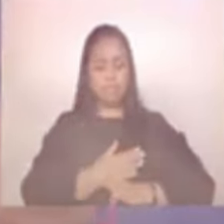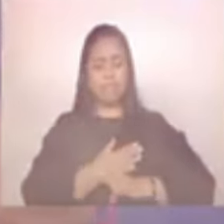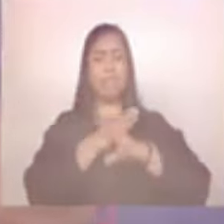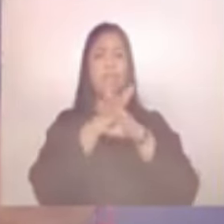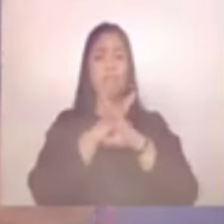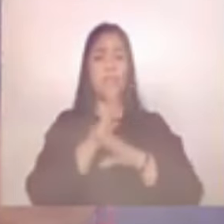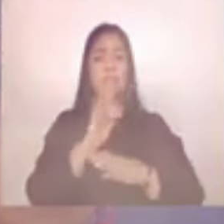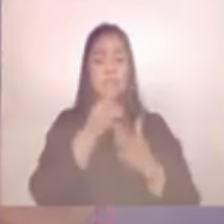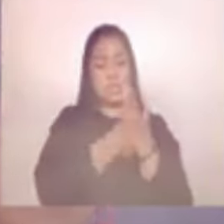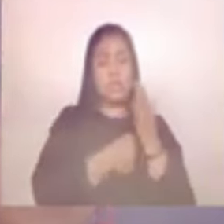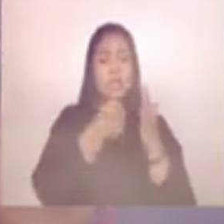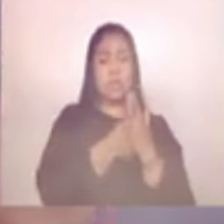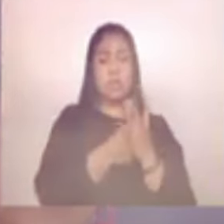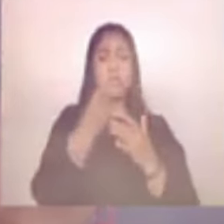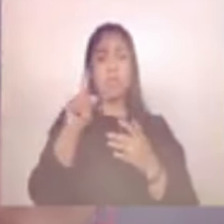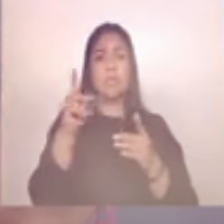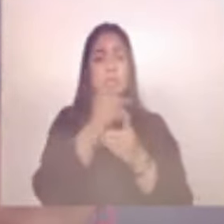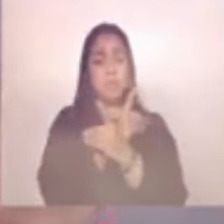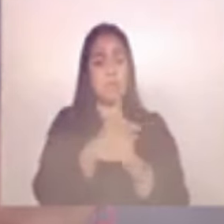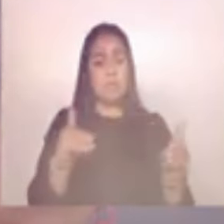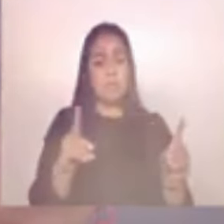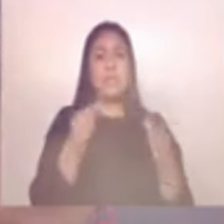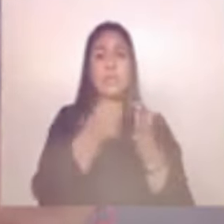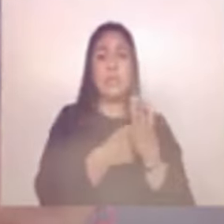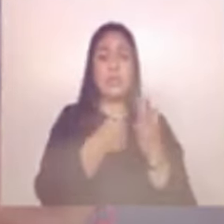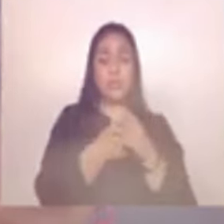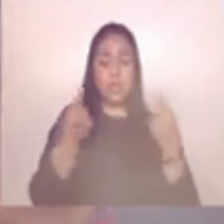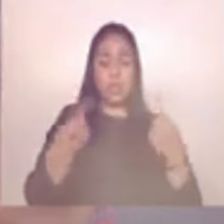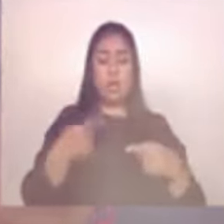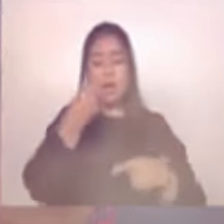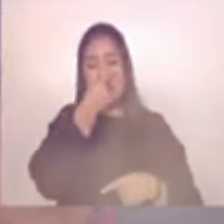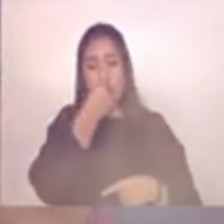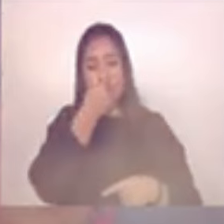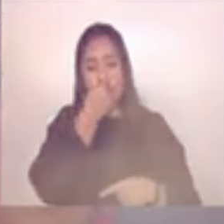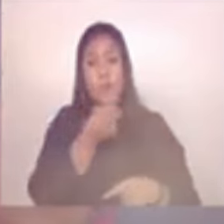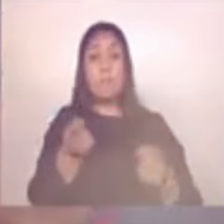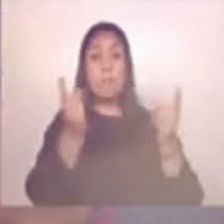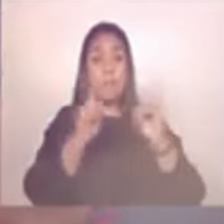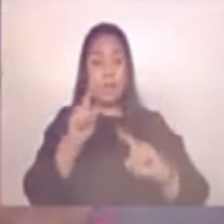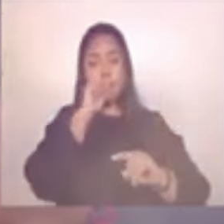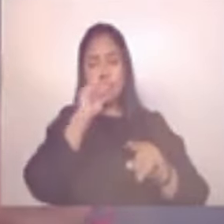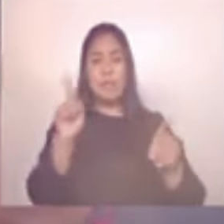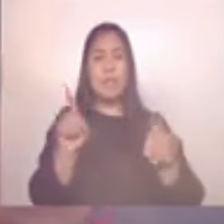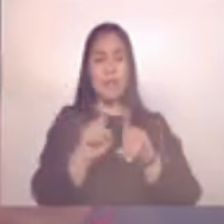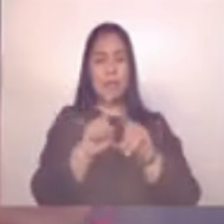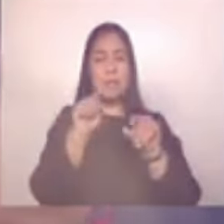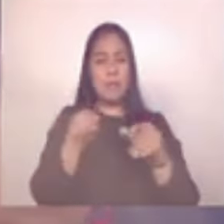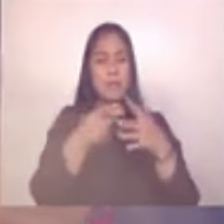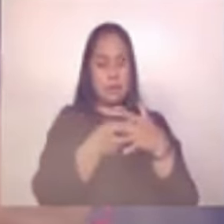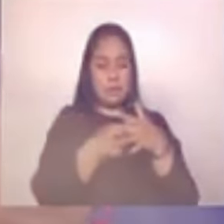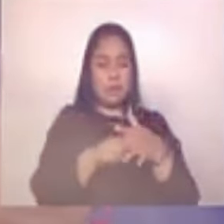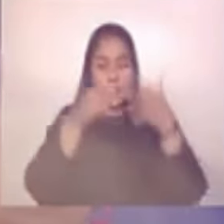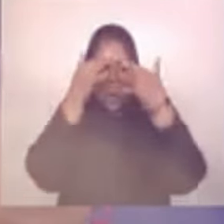lucha de la democracia y la lucha contra la corrupción, pero son sobre todo, y a partir de estos acuerdos que